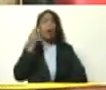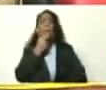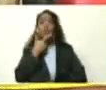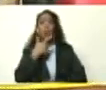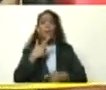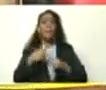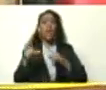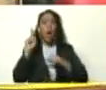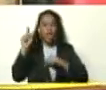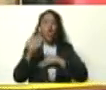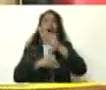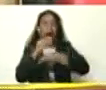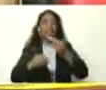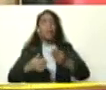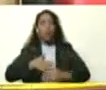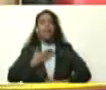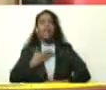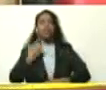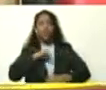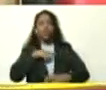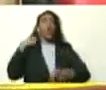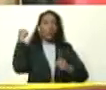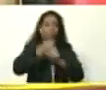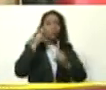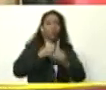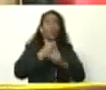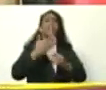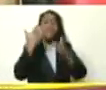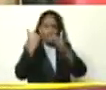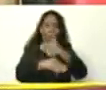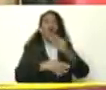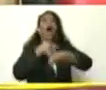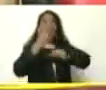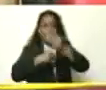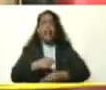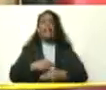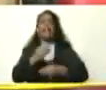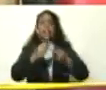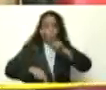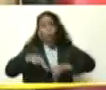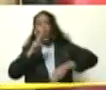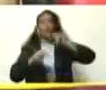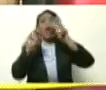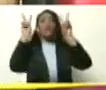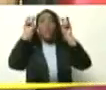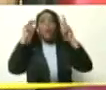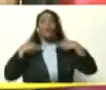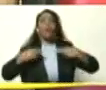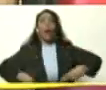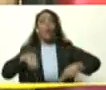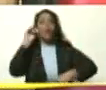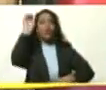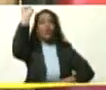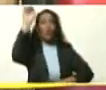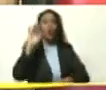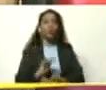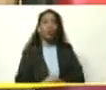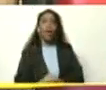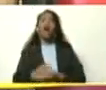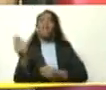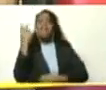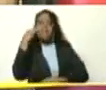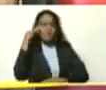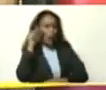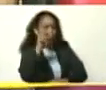utopía concreta y por ella vamos a luchar y vamos a hacer que se construya esa nueva humanidad. La vamos a ver